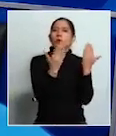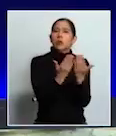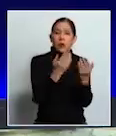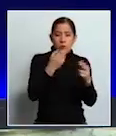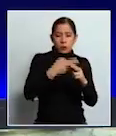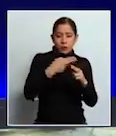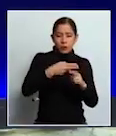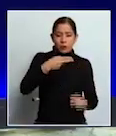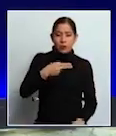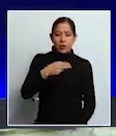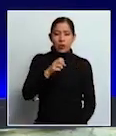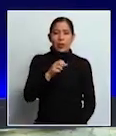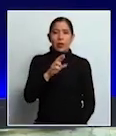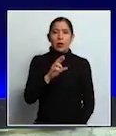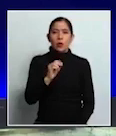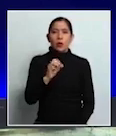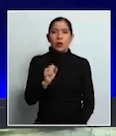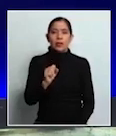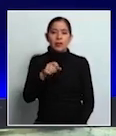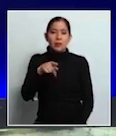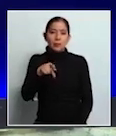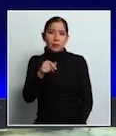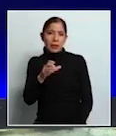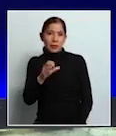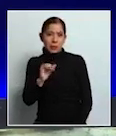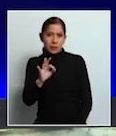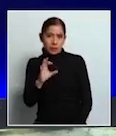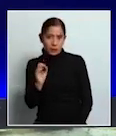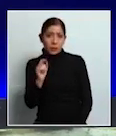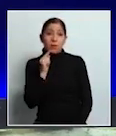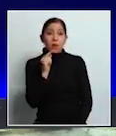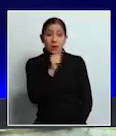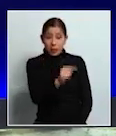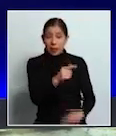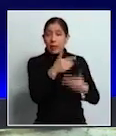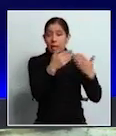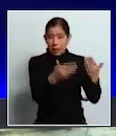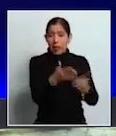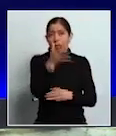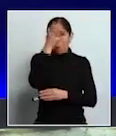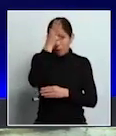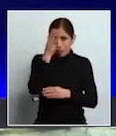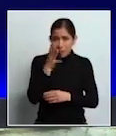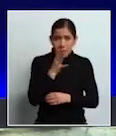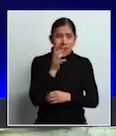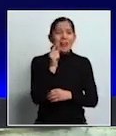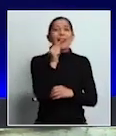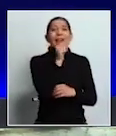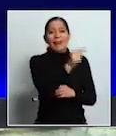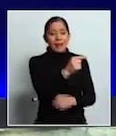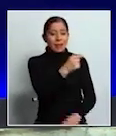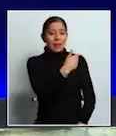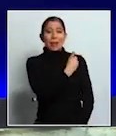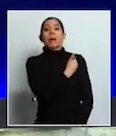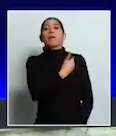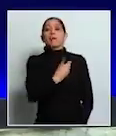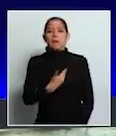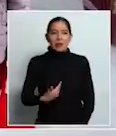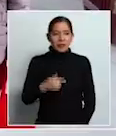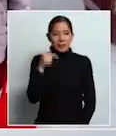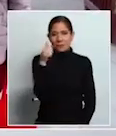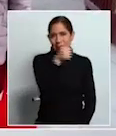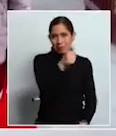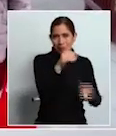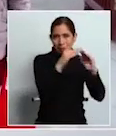del Pacífico, esto en la ciudad del Alto, con los padres de familia y también con el presidente de esta unidad educativa, Enrique Candia, que ya